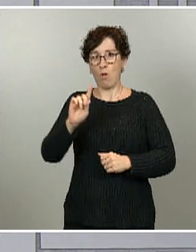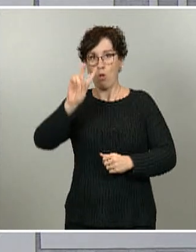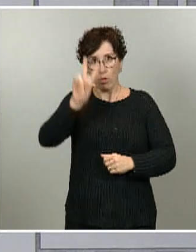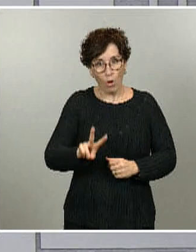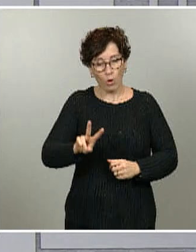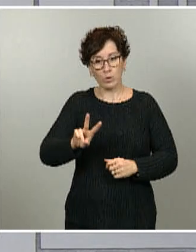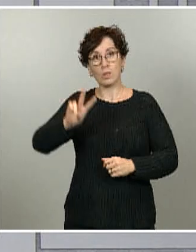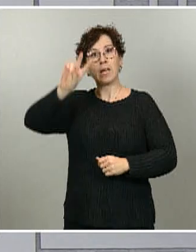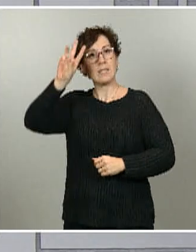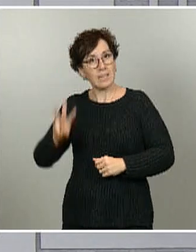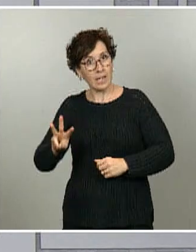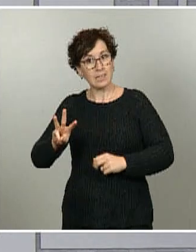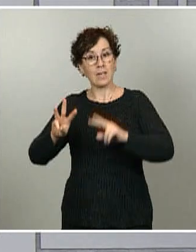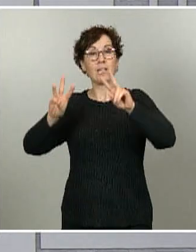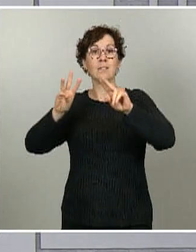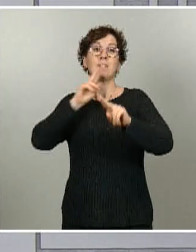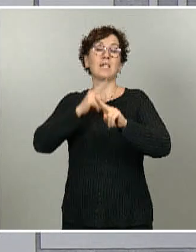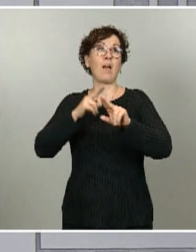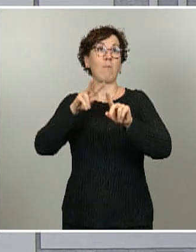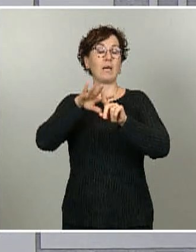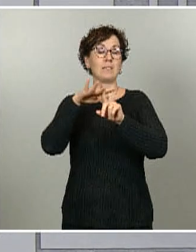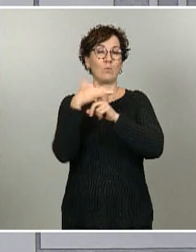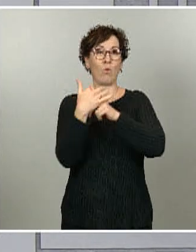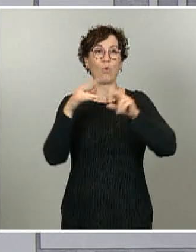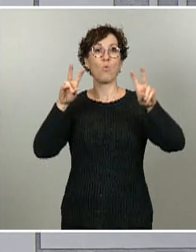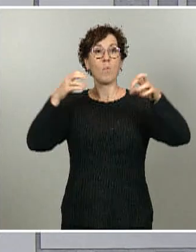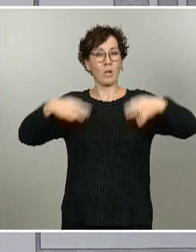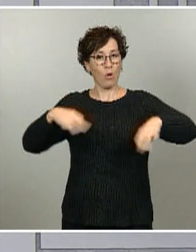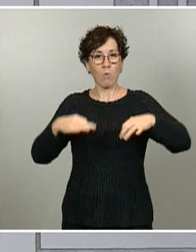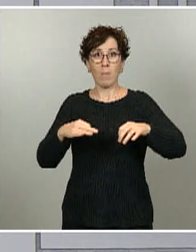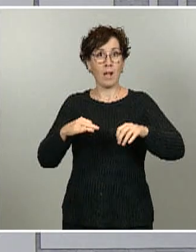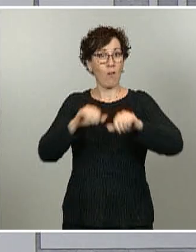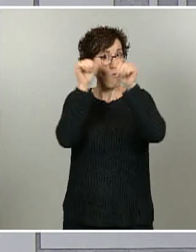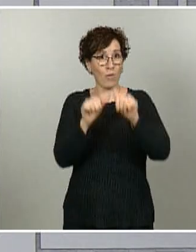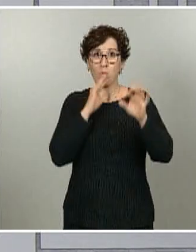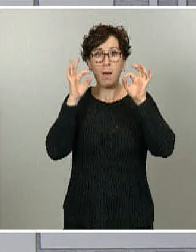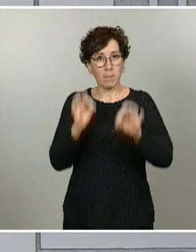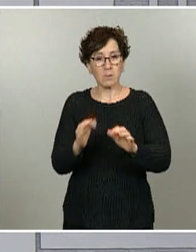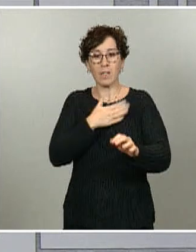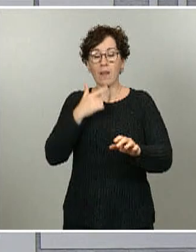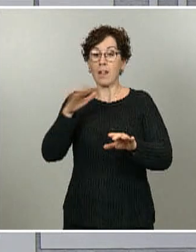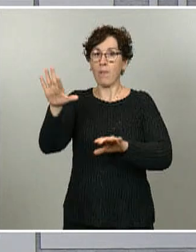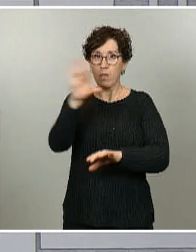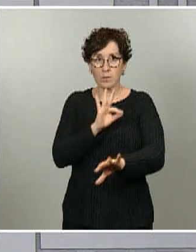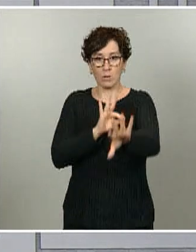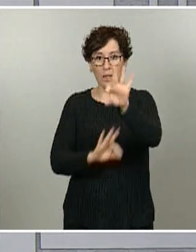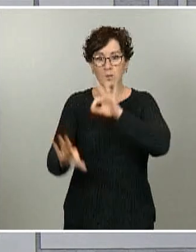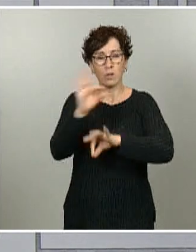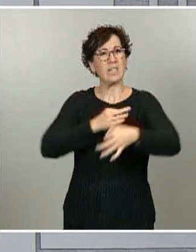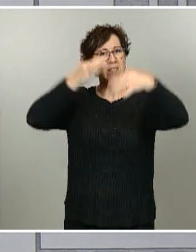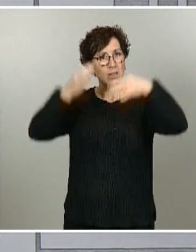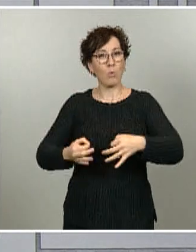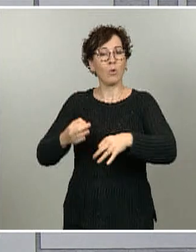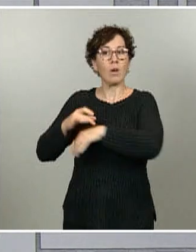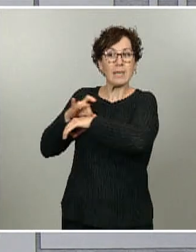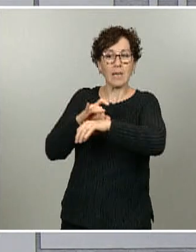desescalada y en la nueva normalidad. Dar siempre pasos seguros, guiados por la ciencia y con criterios de máxima prudencia. Quiero